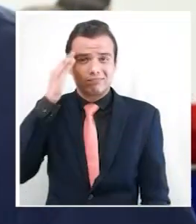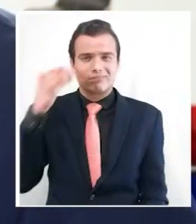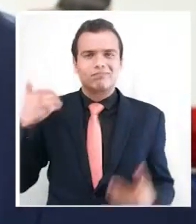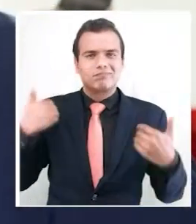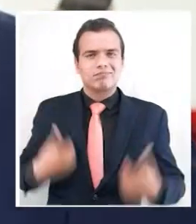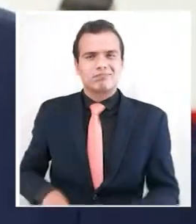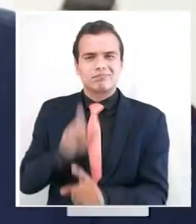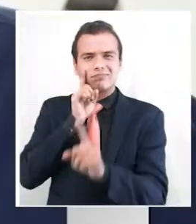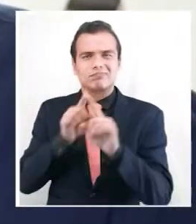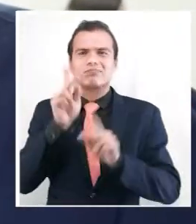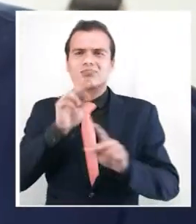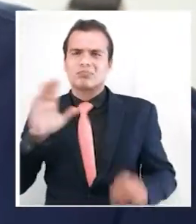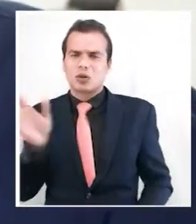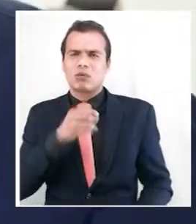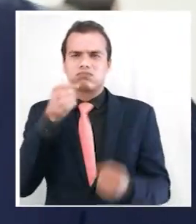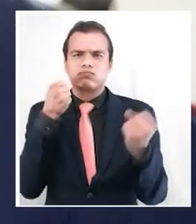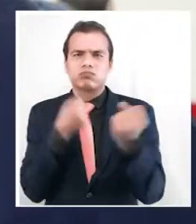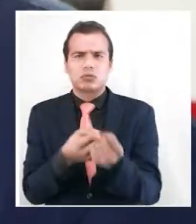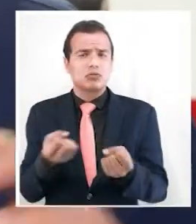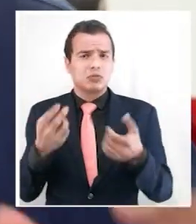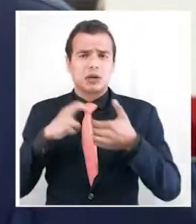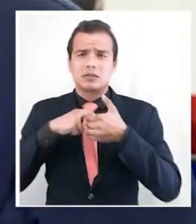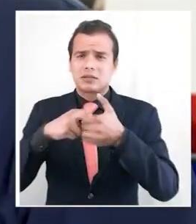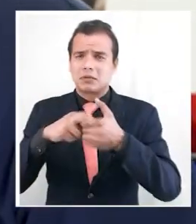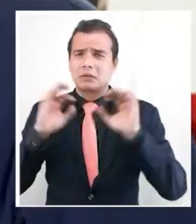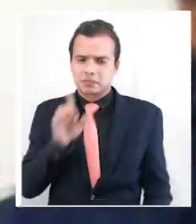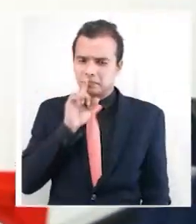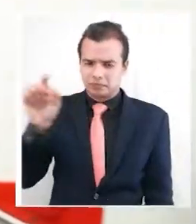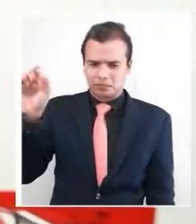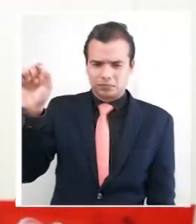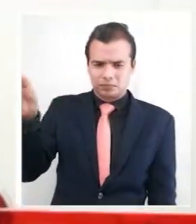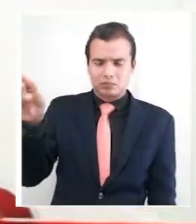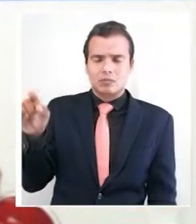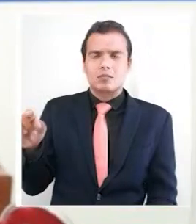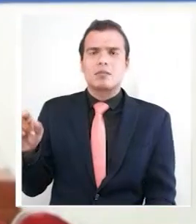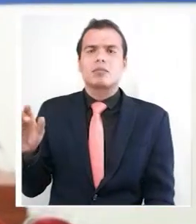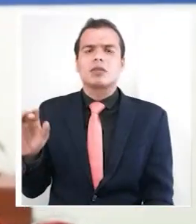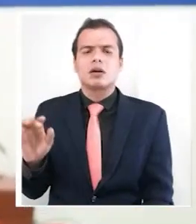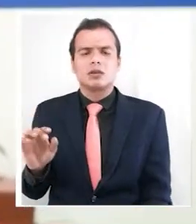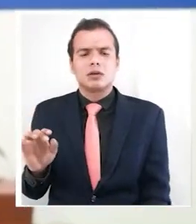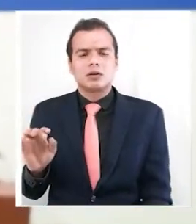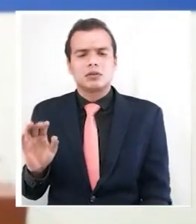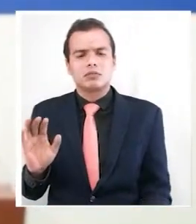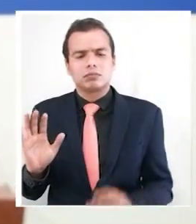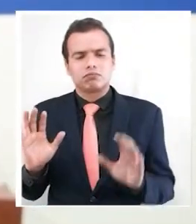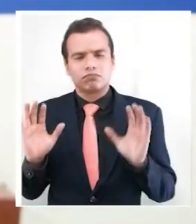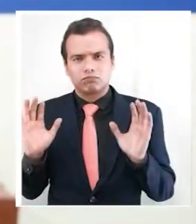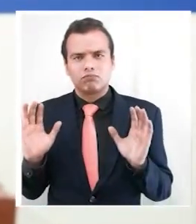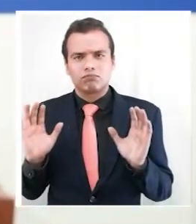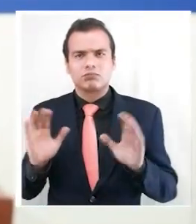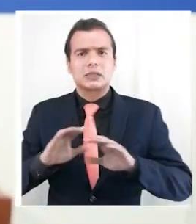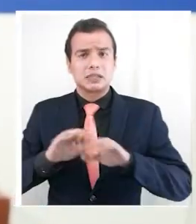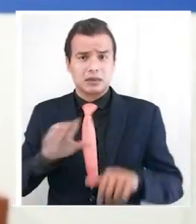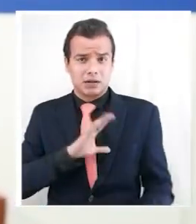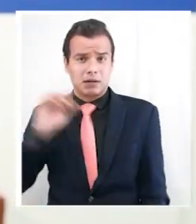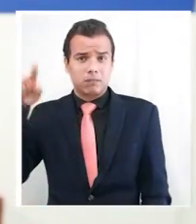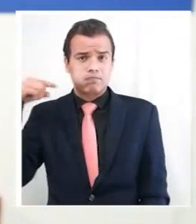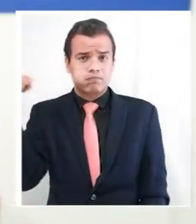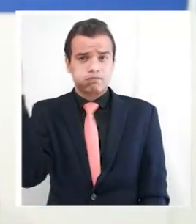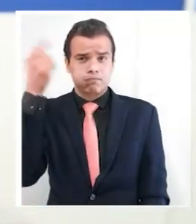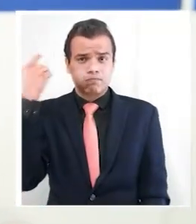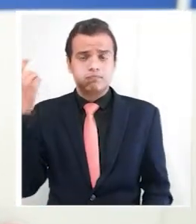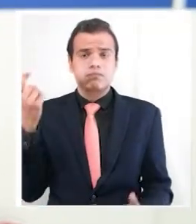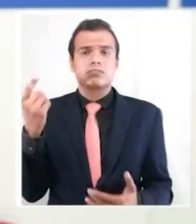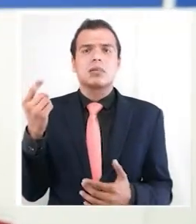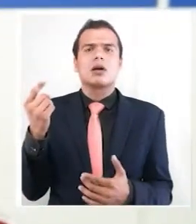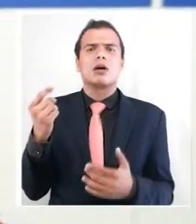propósito de Roberto Ortiz es beneficiar a la gente en su movilidad diaria. Mi segunda pregunta tiene que ver con la congestión vehicular. En Cali circulan cerca